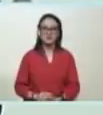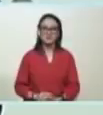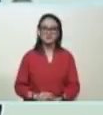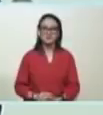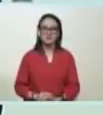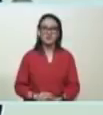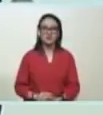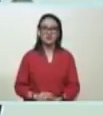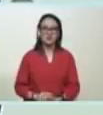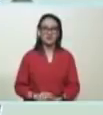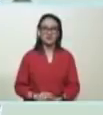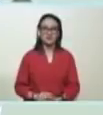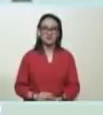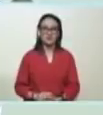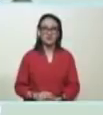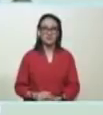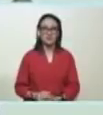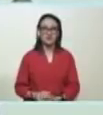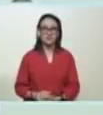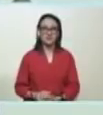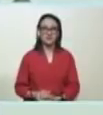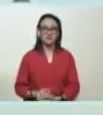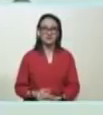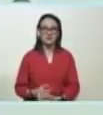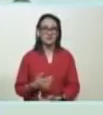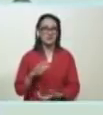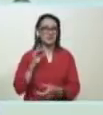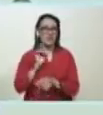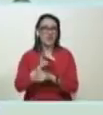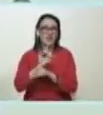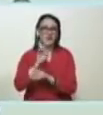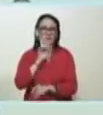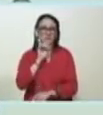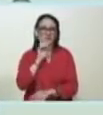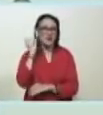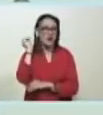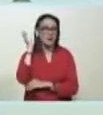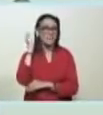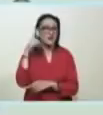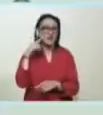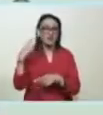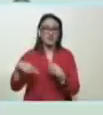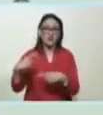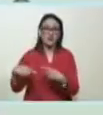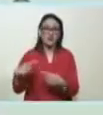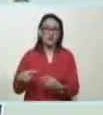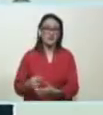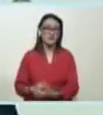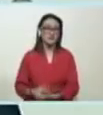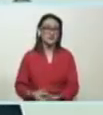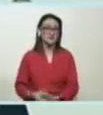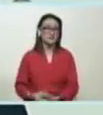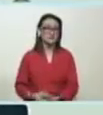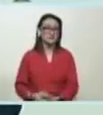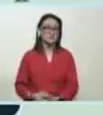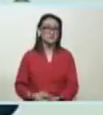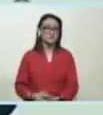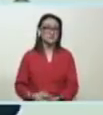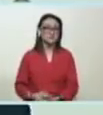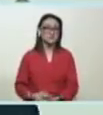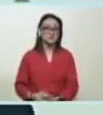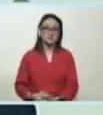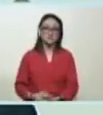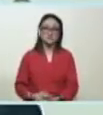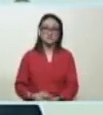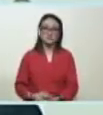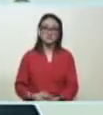somos capaces de responder la sarta de mentiras de la campaña diaria y somos capaces de enfrentar el camino que nos